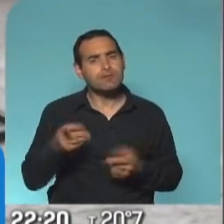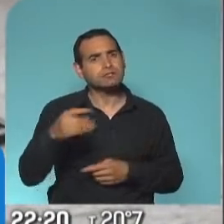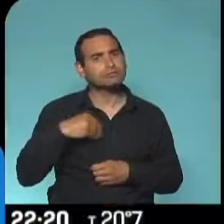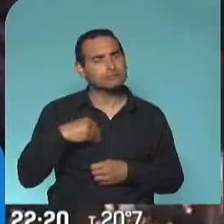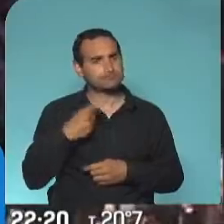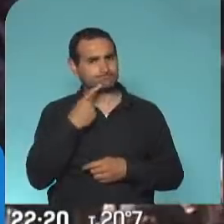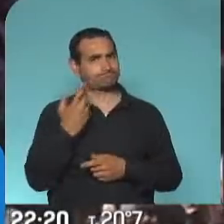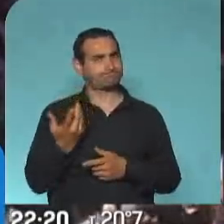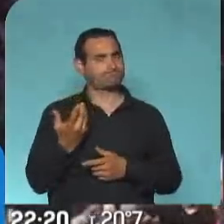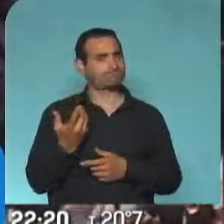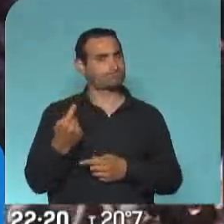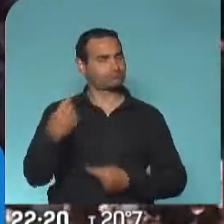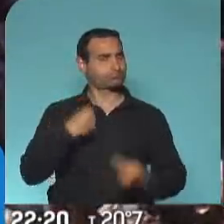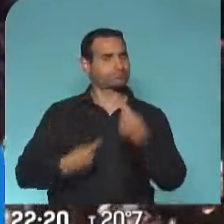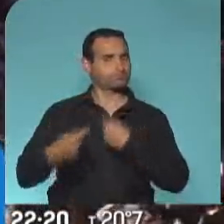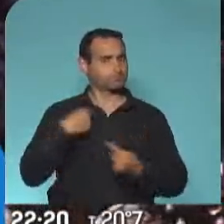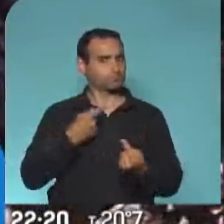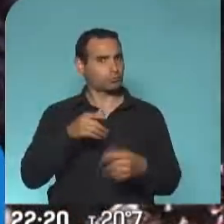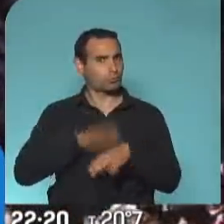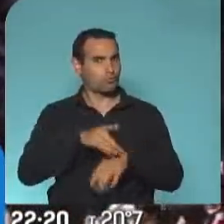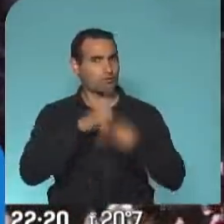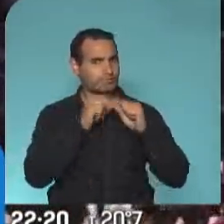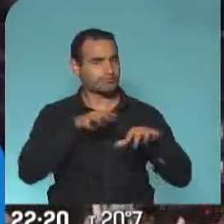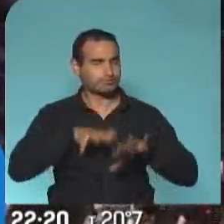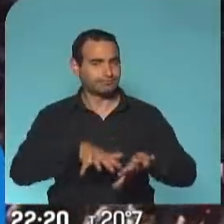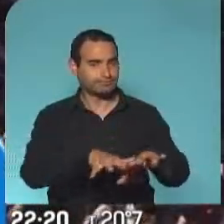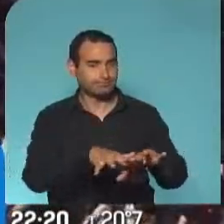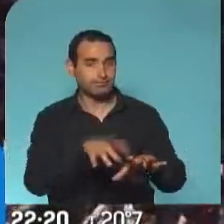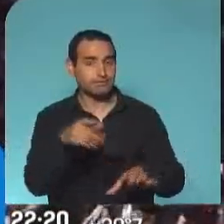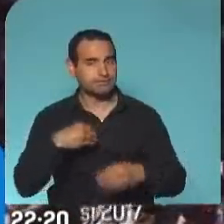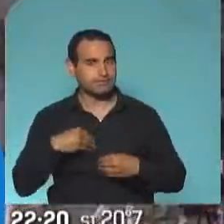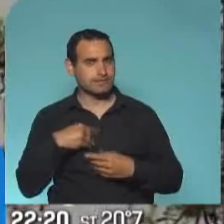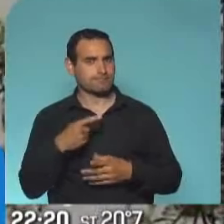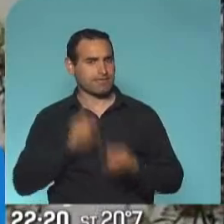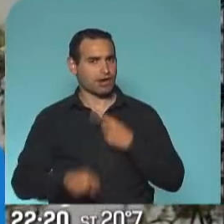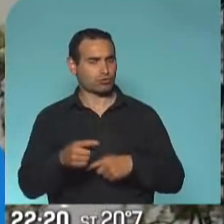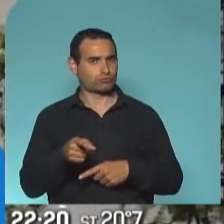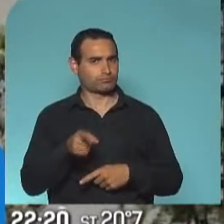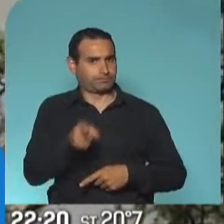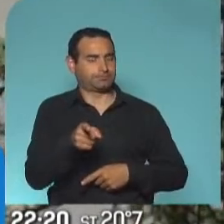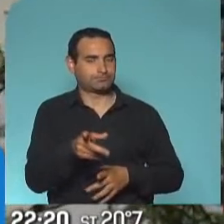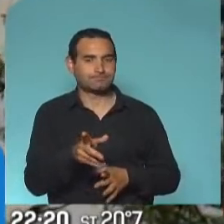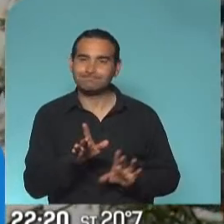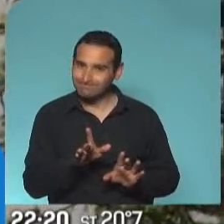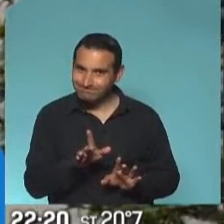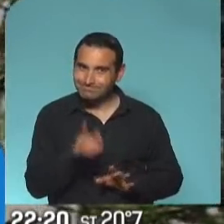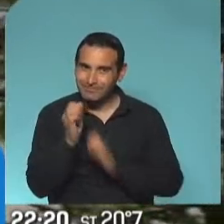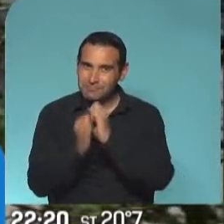forma cuestionada por estas movilizaciones, estas manifestaciones. Se sienten directamente